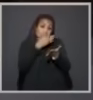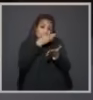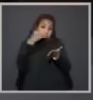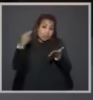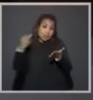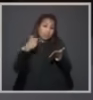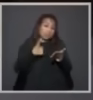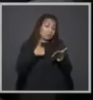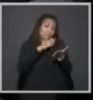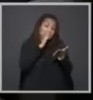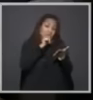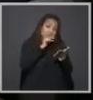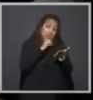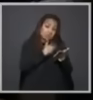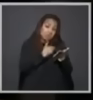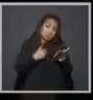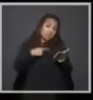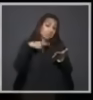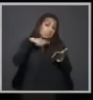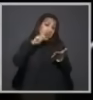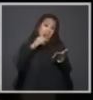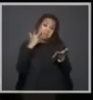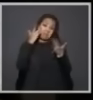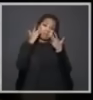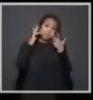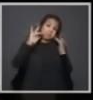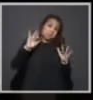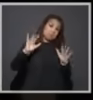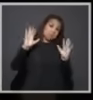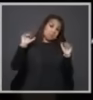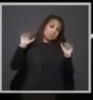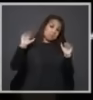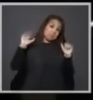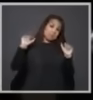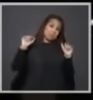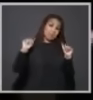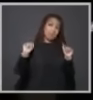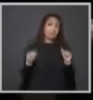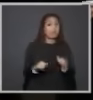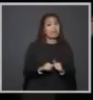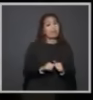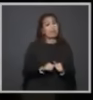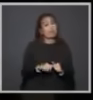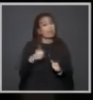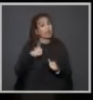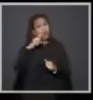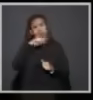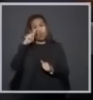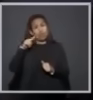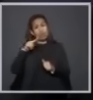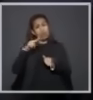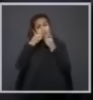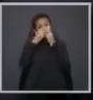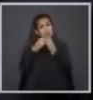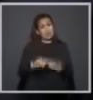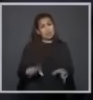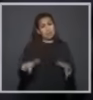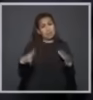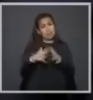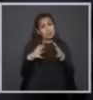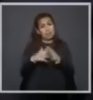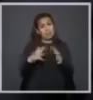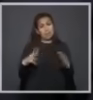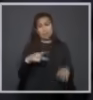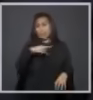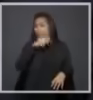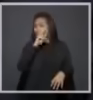ser presidente. De modo que me voy. No voy a dejar de luchar hasta que me muera por mis ideales, por mis principios, pero ya no